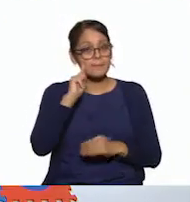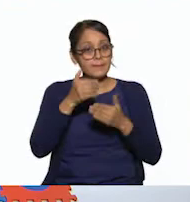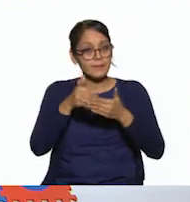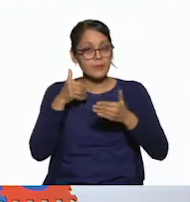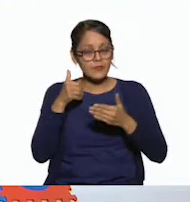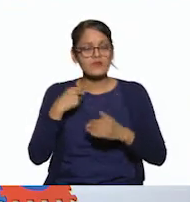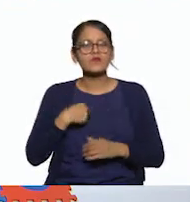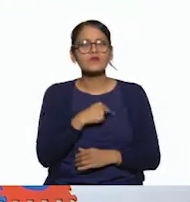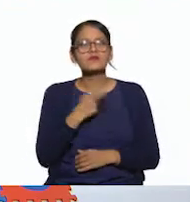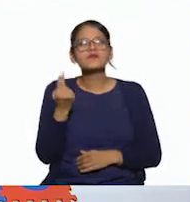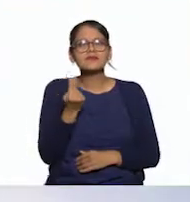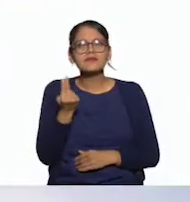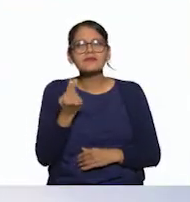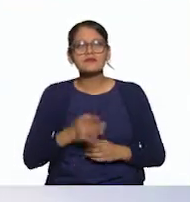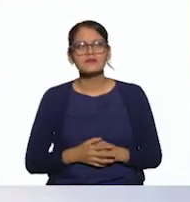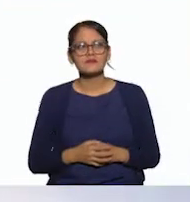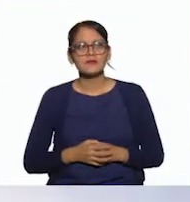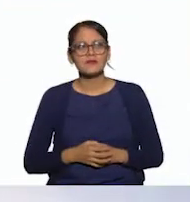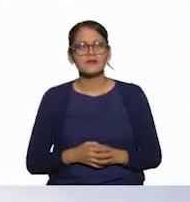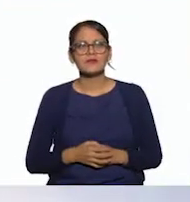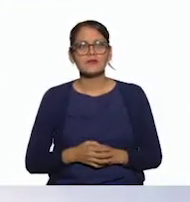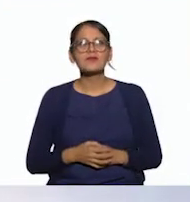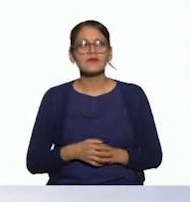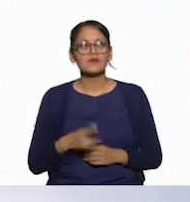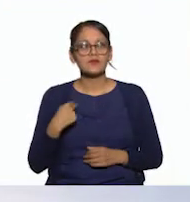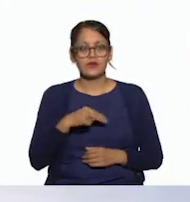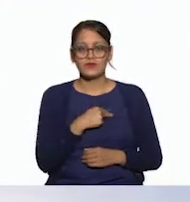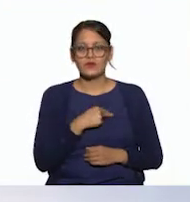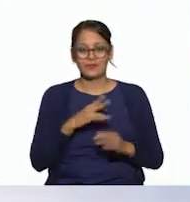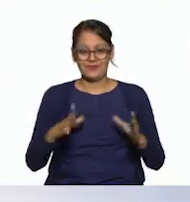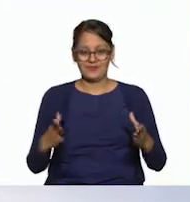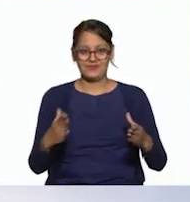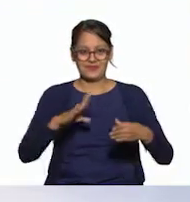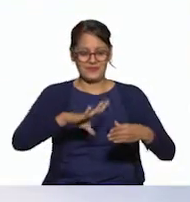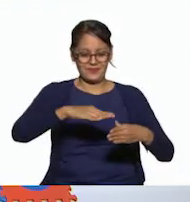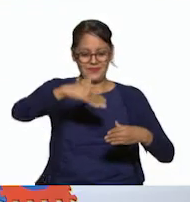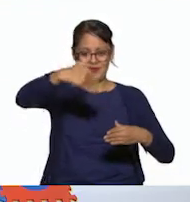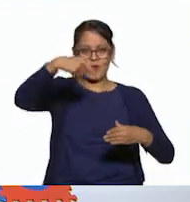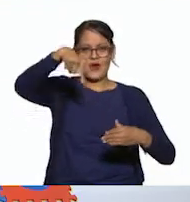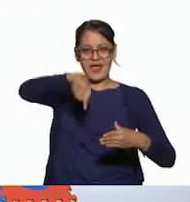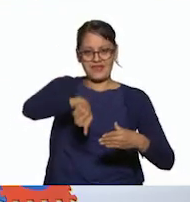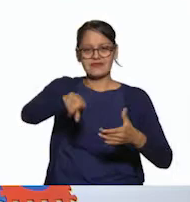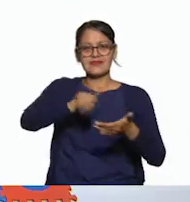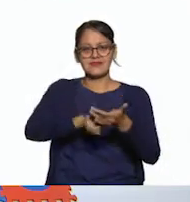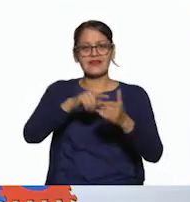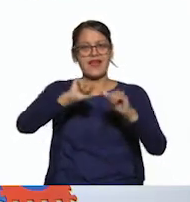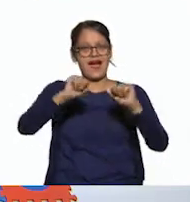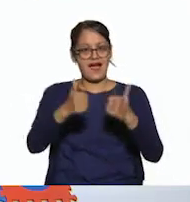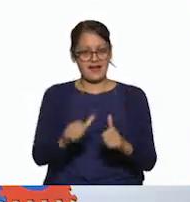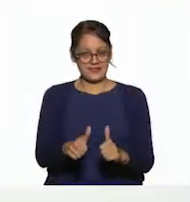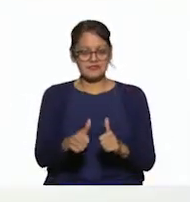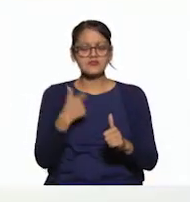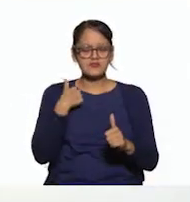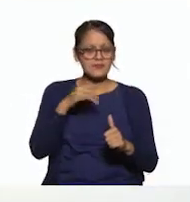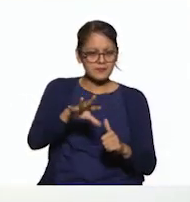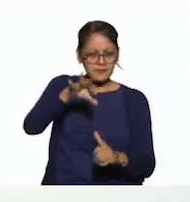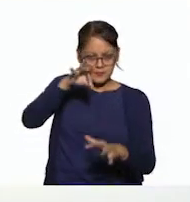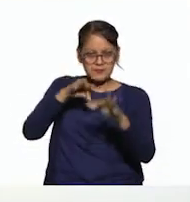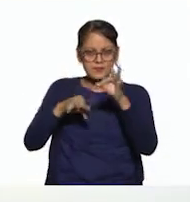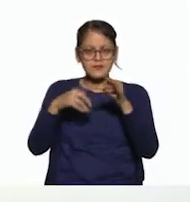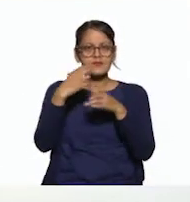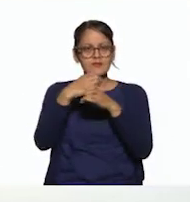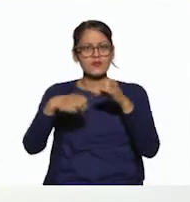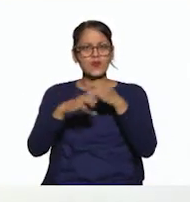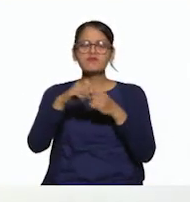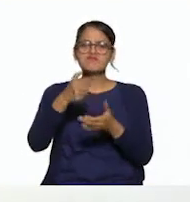ello vamos a necesitar nuestro baúl del arte. Y de ahí vamos a sacar algunos objetos que nos